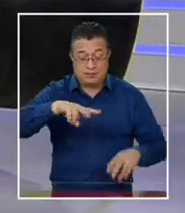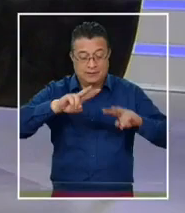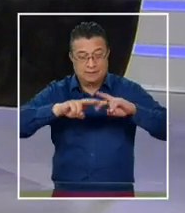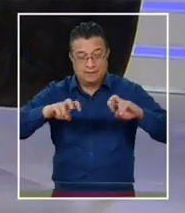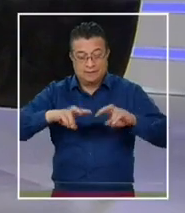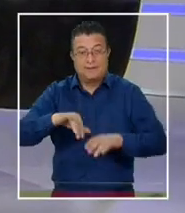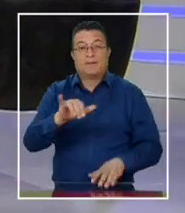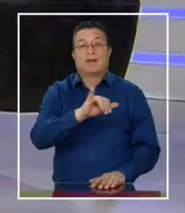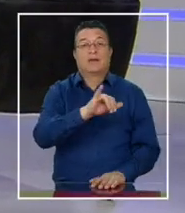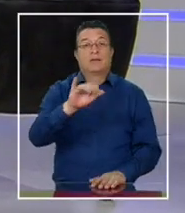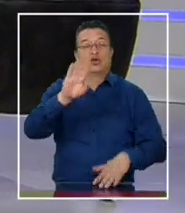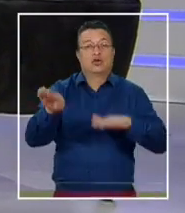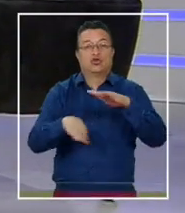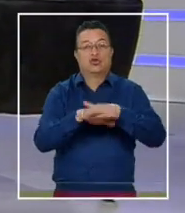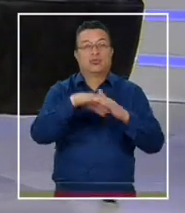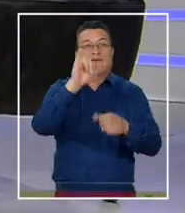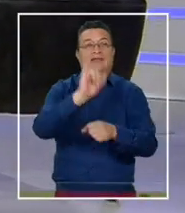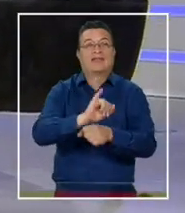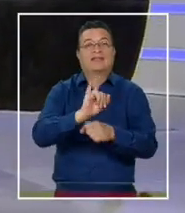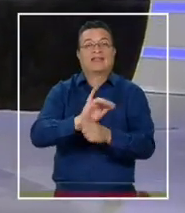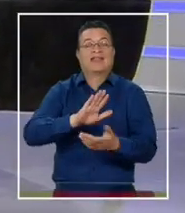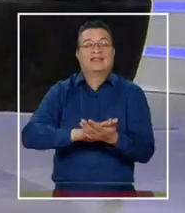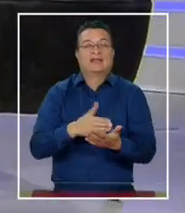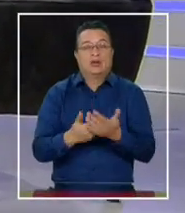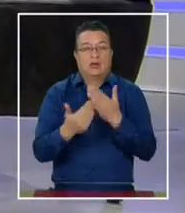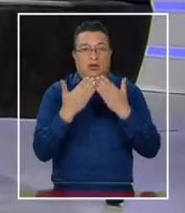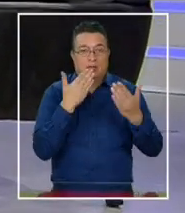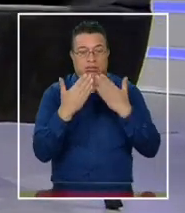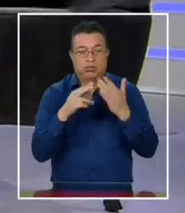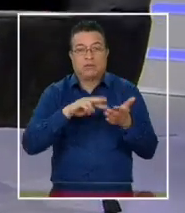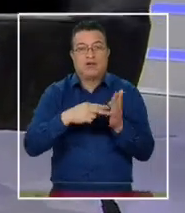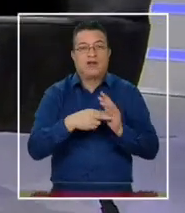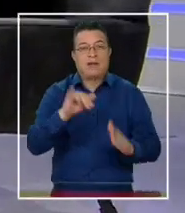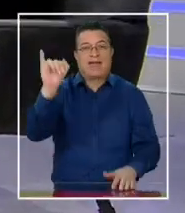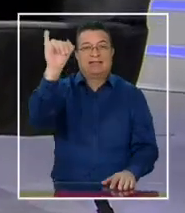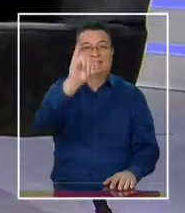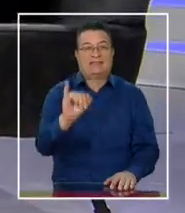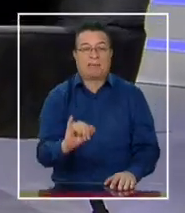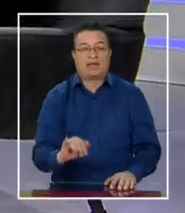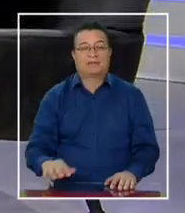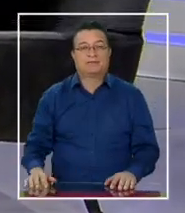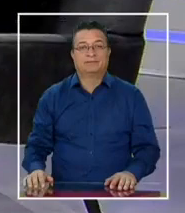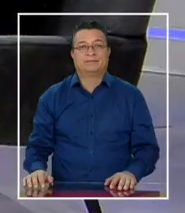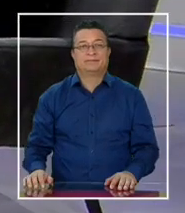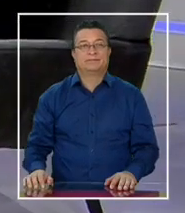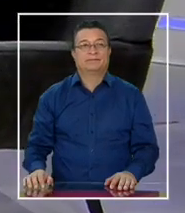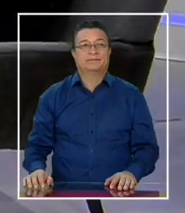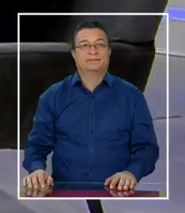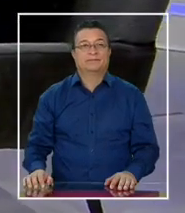analizar y después vamos a estar con los superintendentes de salud aquí hablando de la crisis de la cizalla ya volvemos